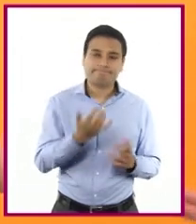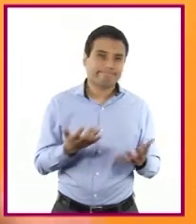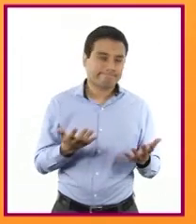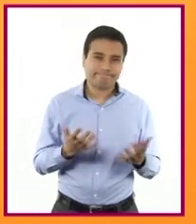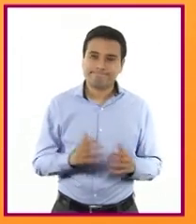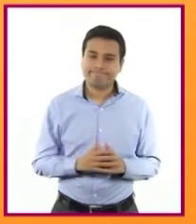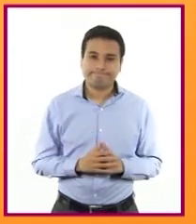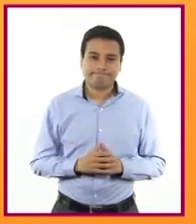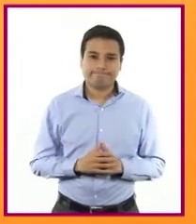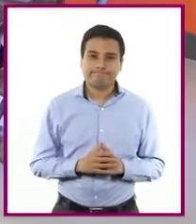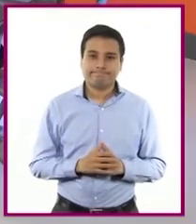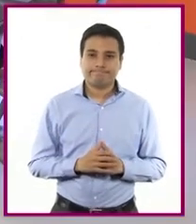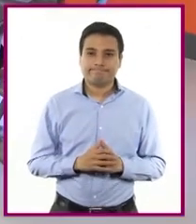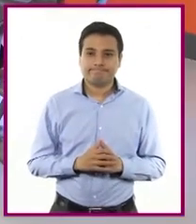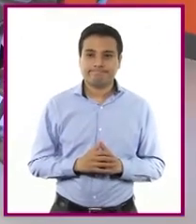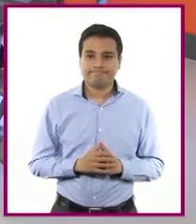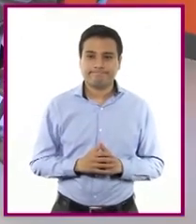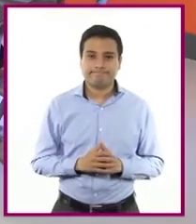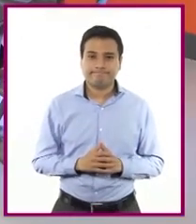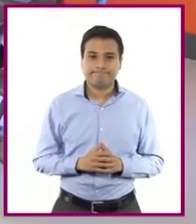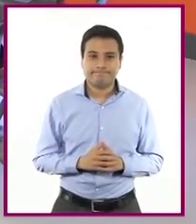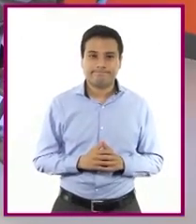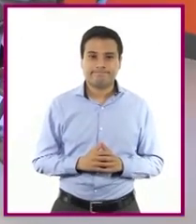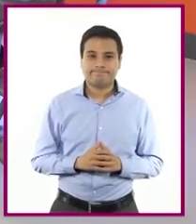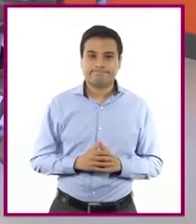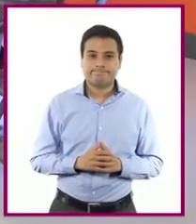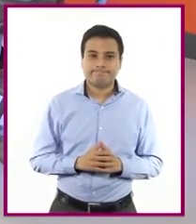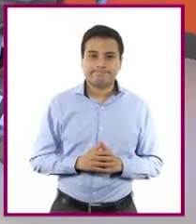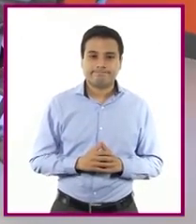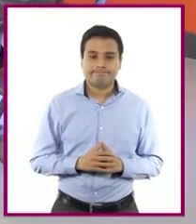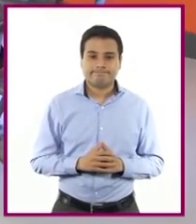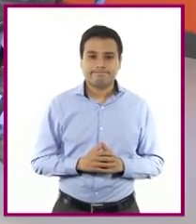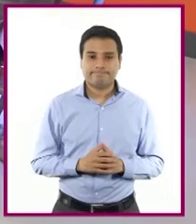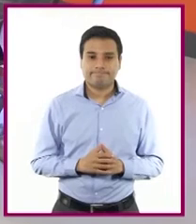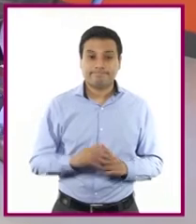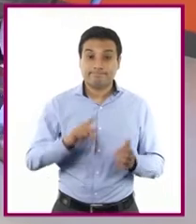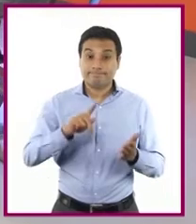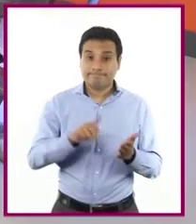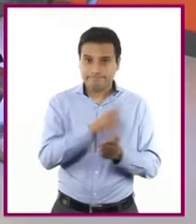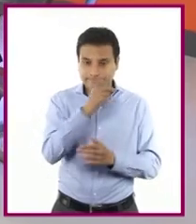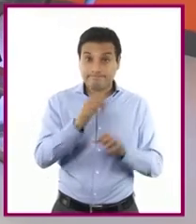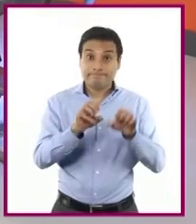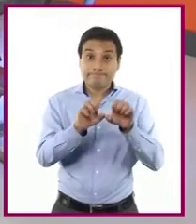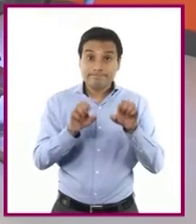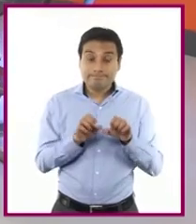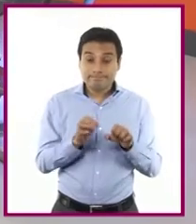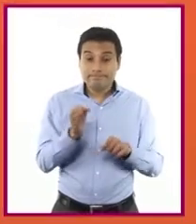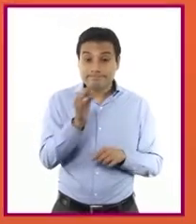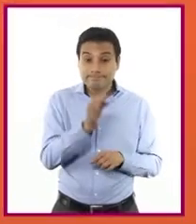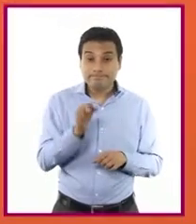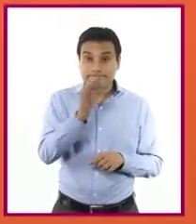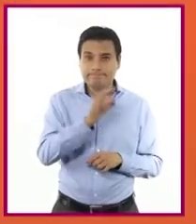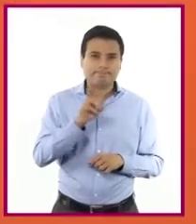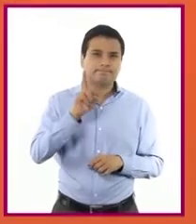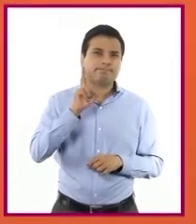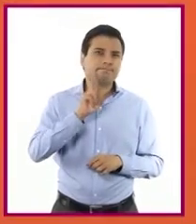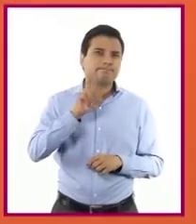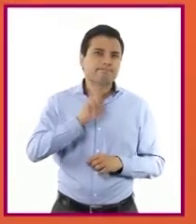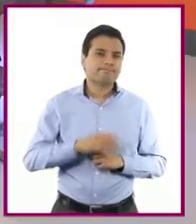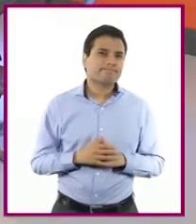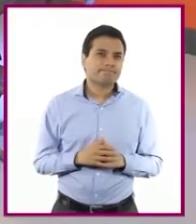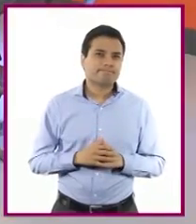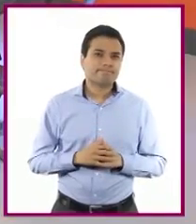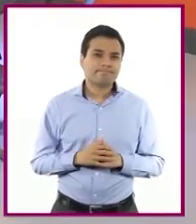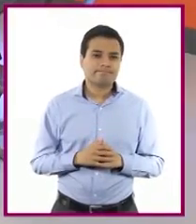incorrecta. ¡Qué emoción! Regresa la oportunidad para el equipo Células. Maestro Rodolfo, ¿quién será